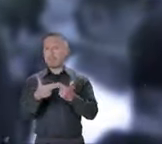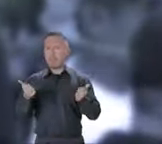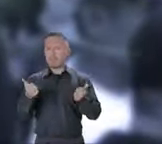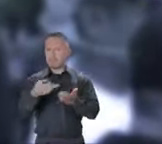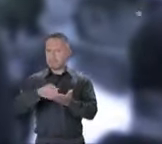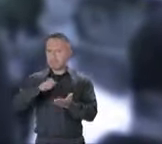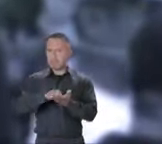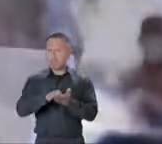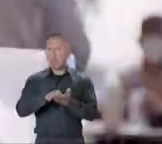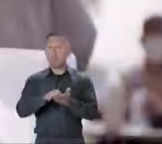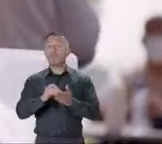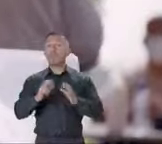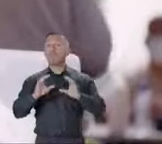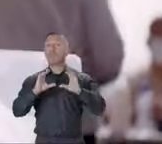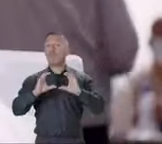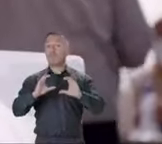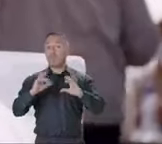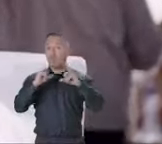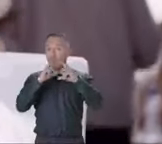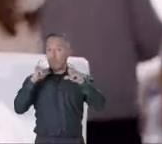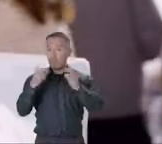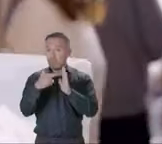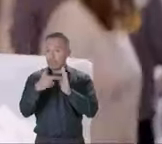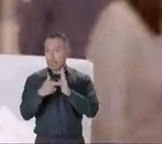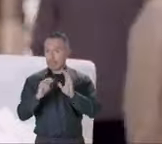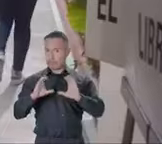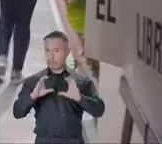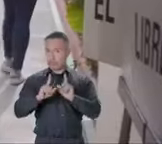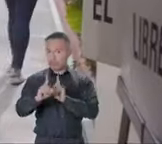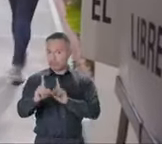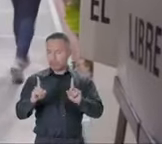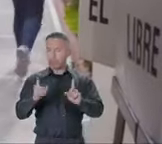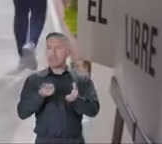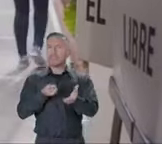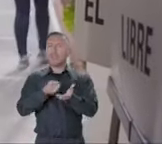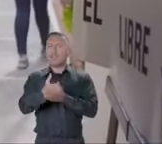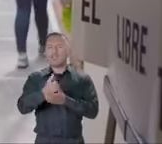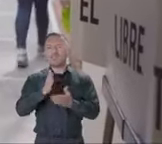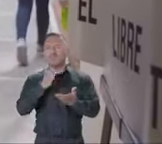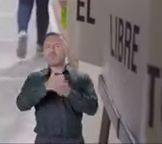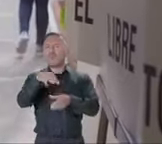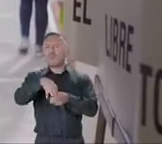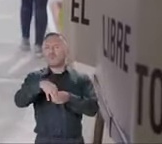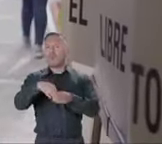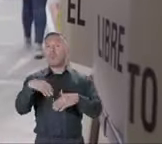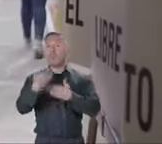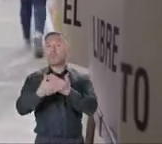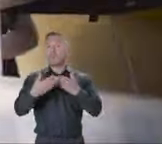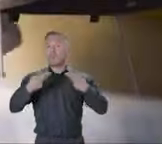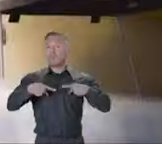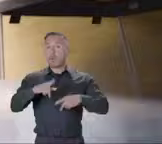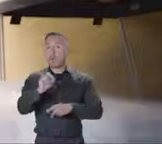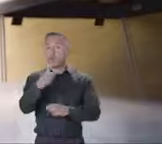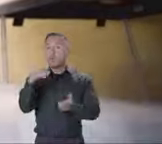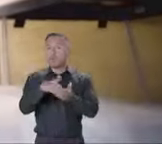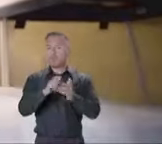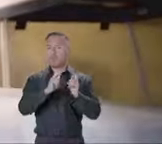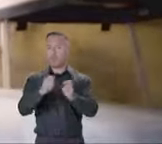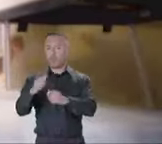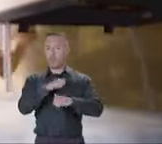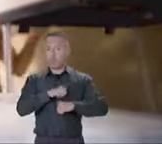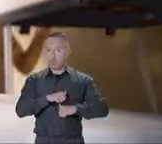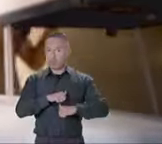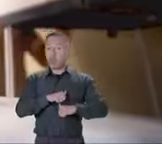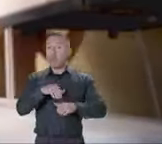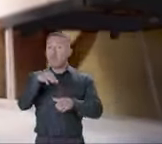para atrás. Con las medidas sanitarias pertinentes, sal y elige a quienes ocuparán los más de 21,000 cargos de elección popular. Para eso, debes